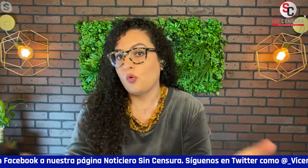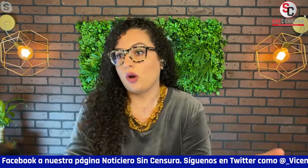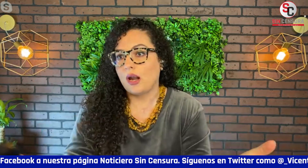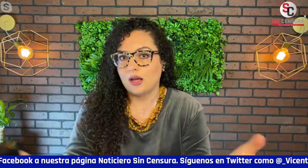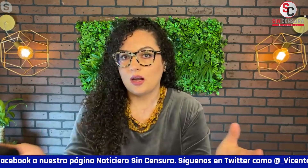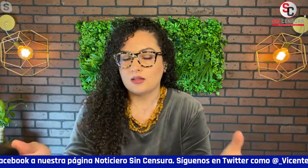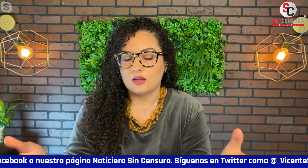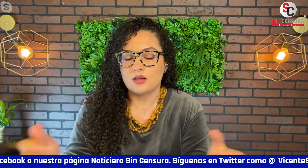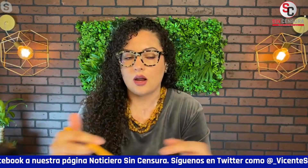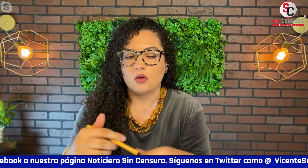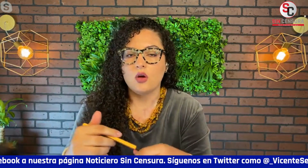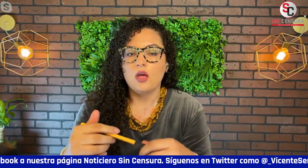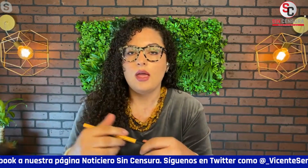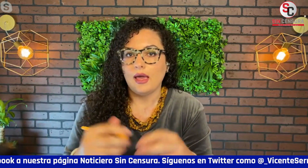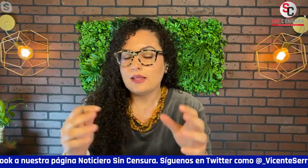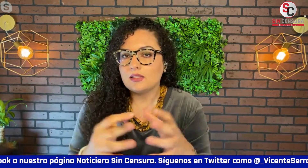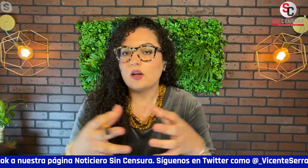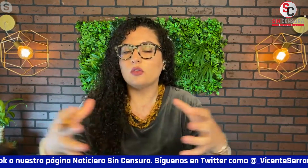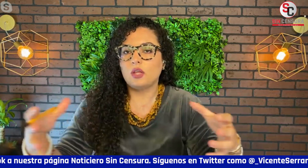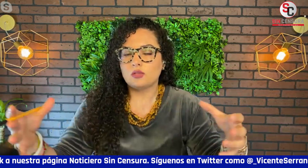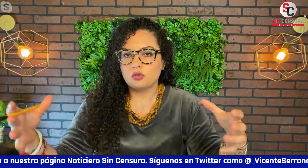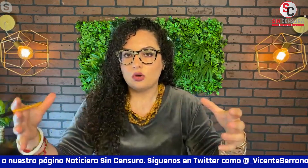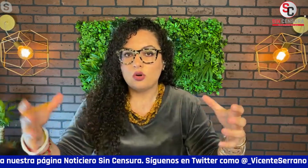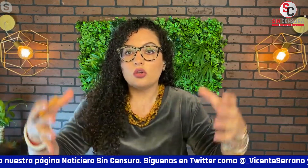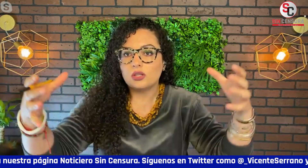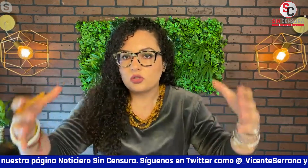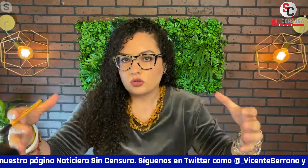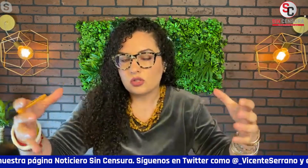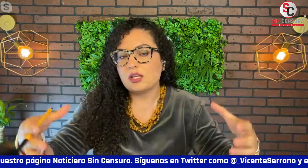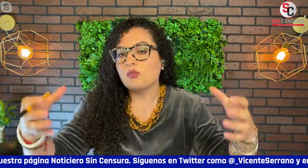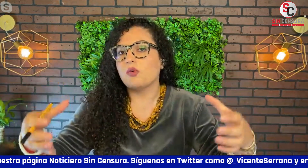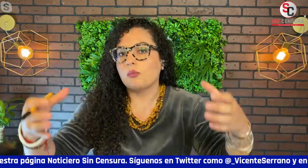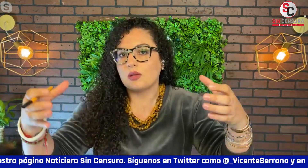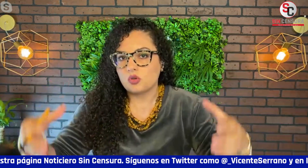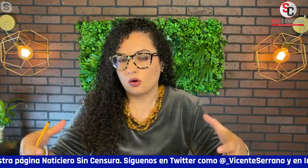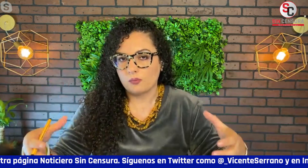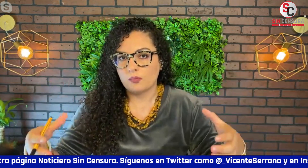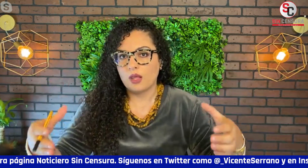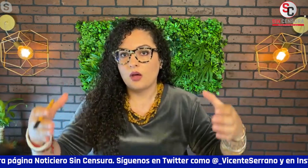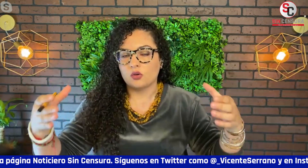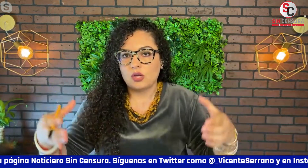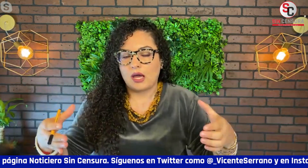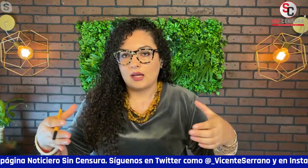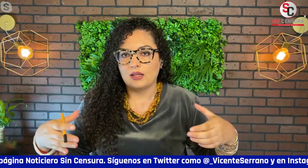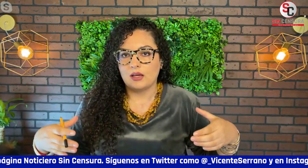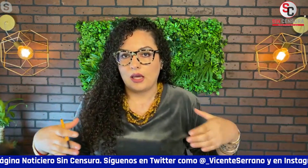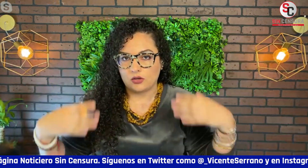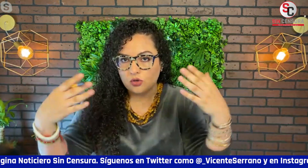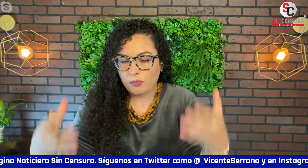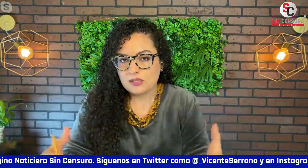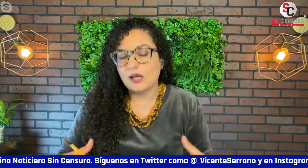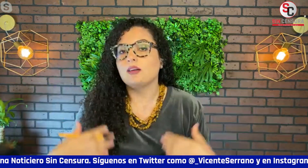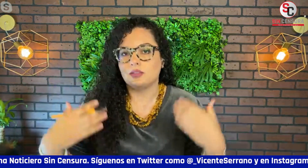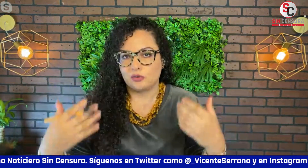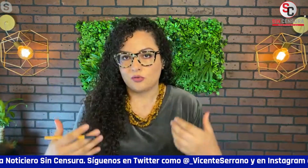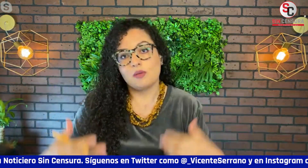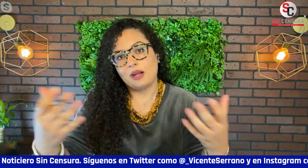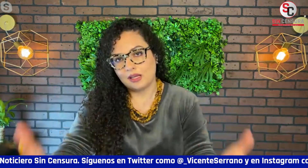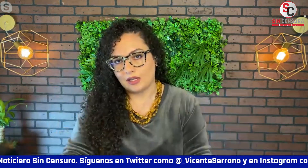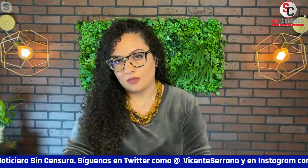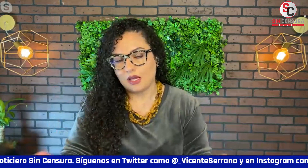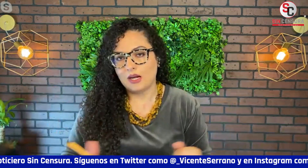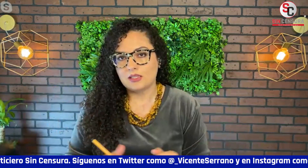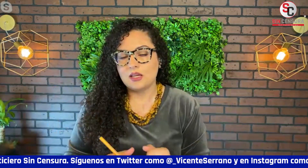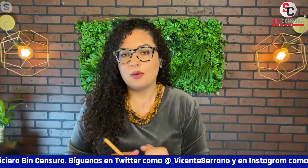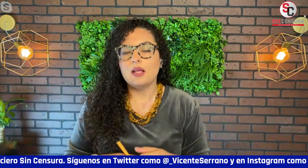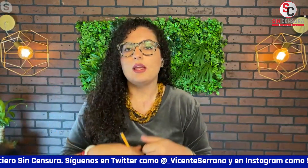que se ocurriera en este escenario. Ese es el contexto noticioso, esa es la información. O sea, esto pasa, se confirman